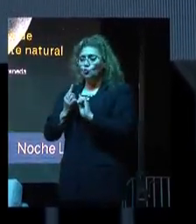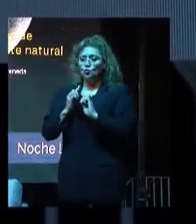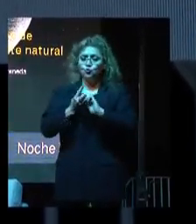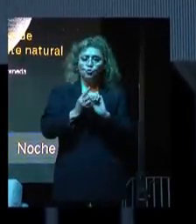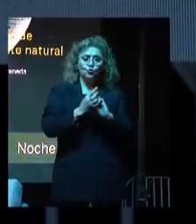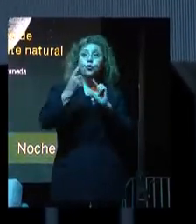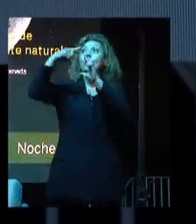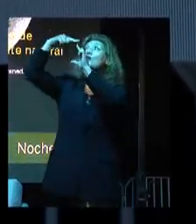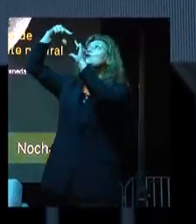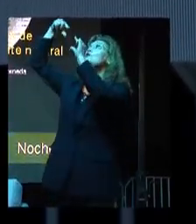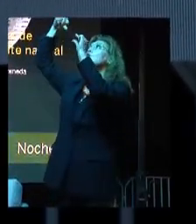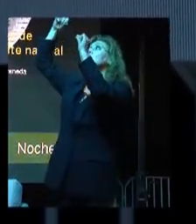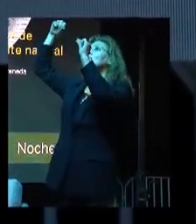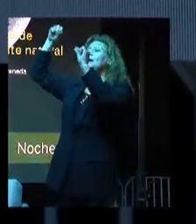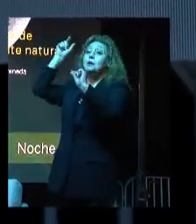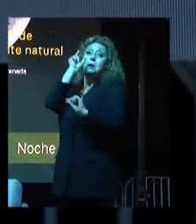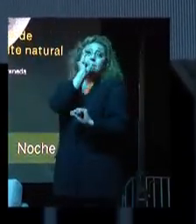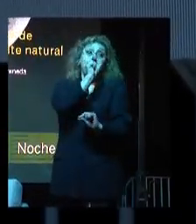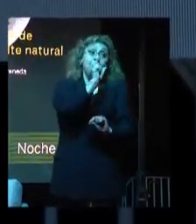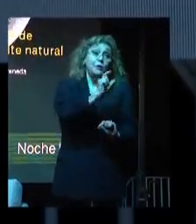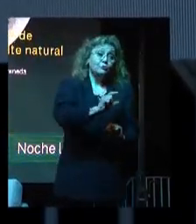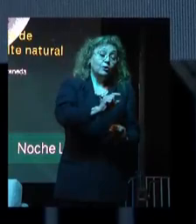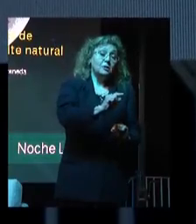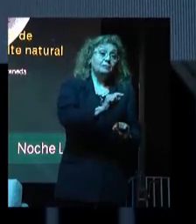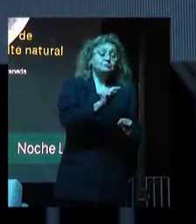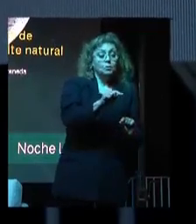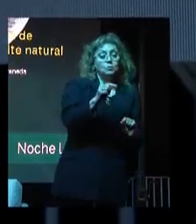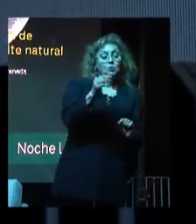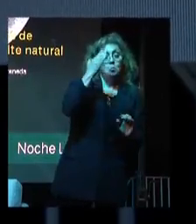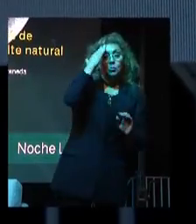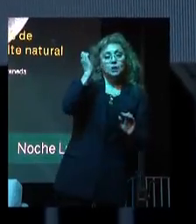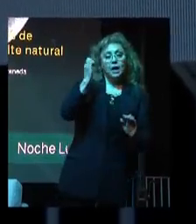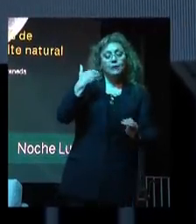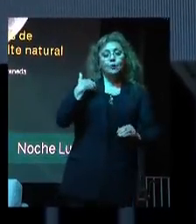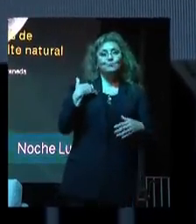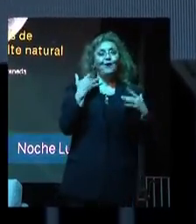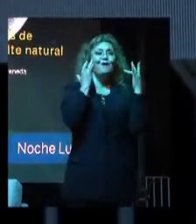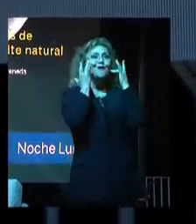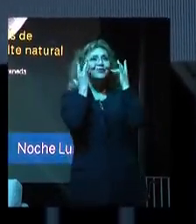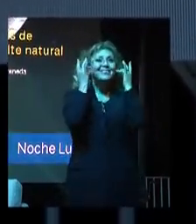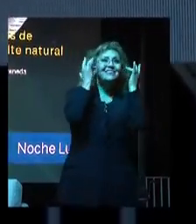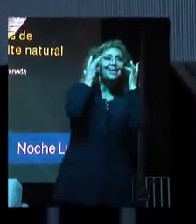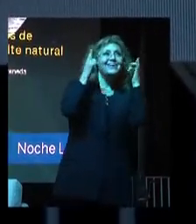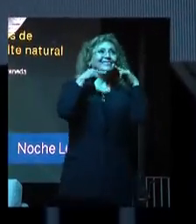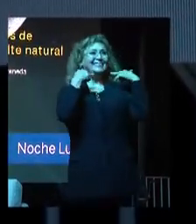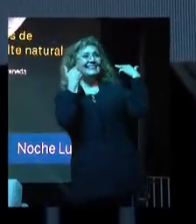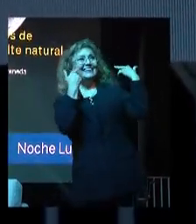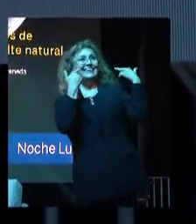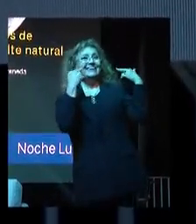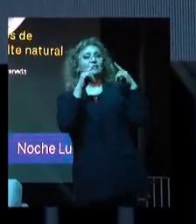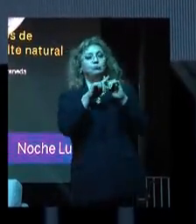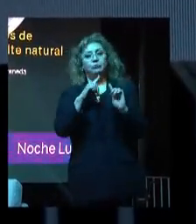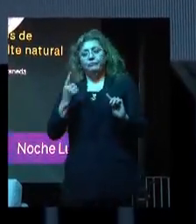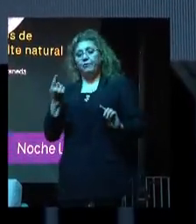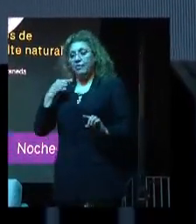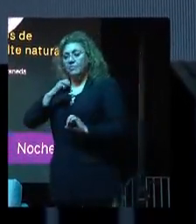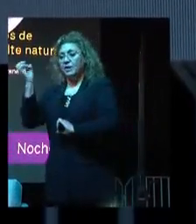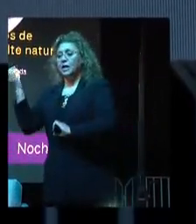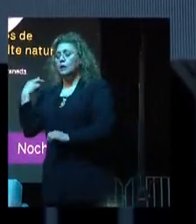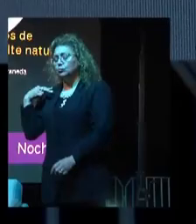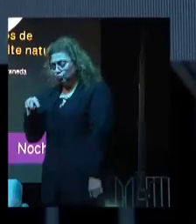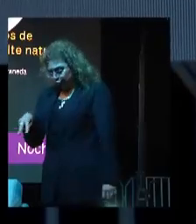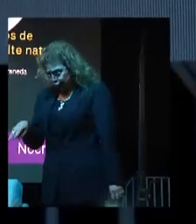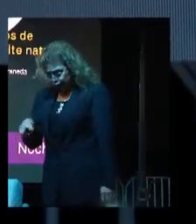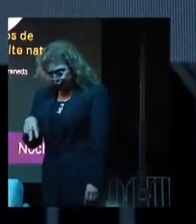luna, una persona que un día está muy, muy contenta y muy sonriente y al otro día anda mirando el suelo